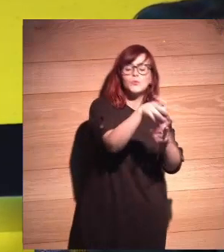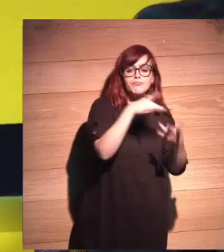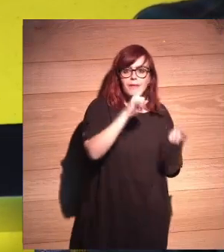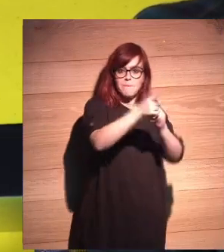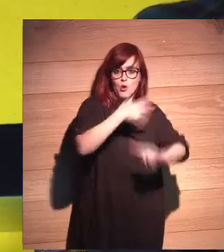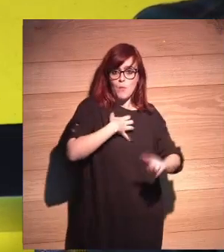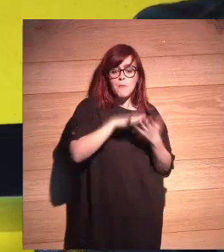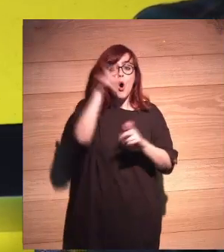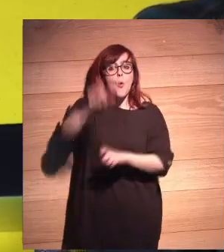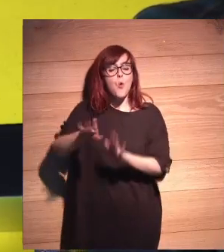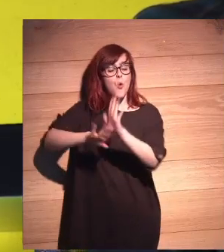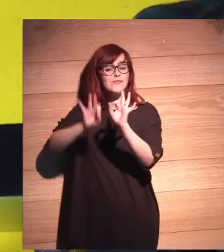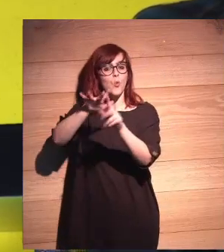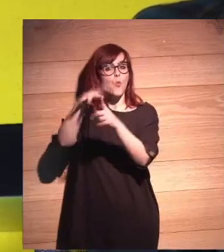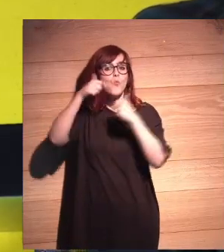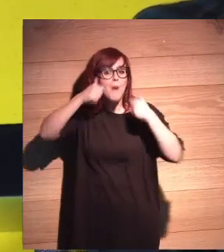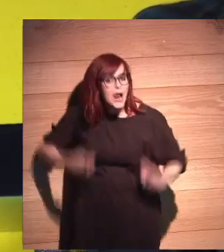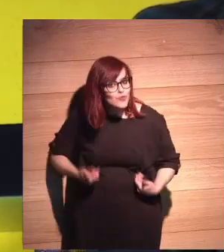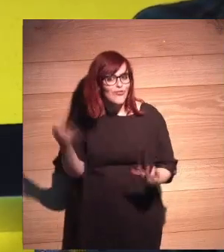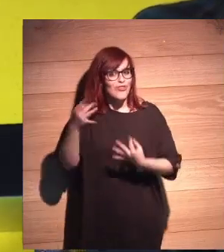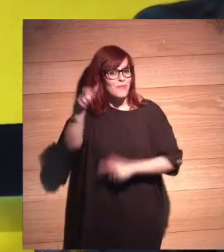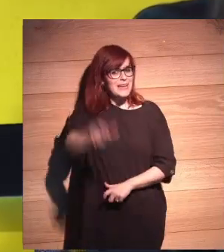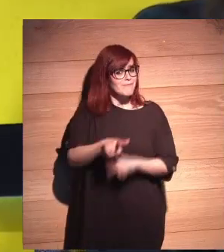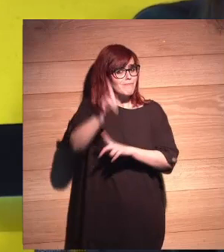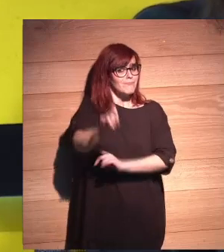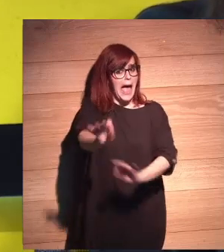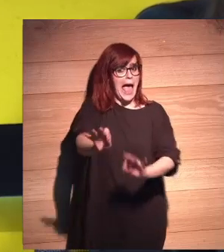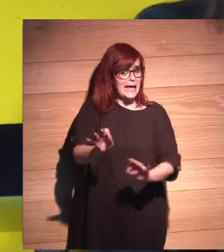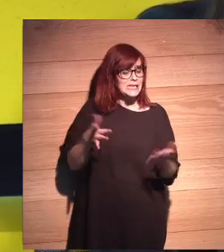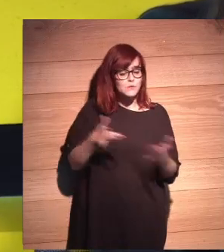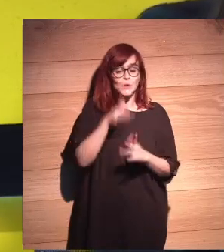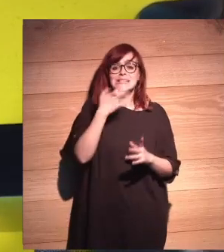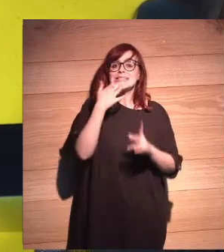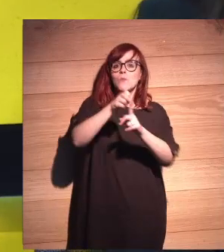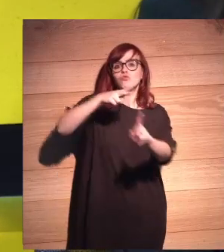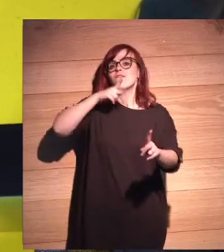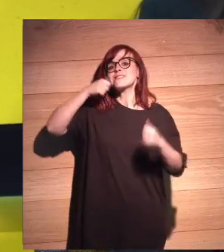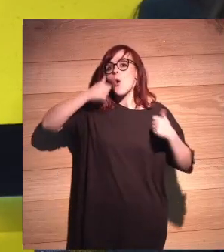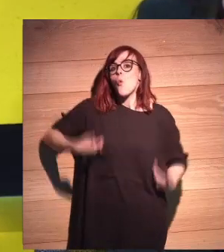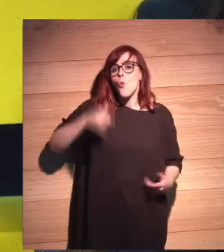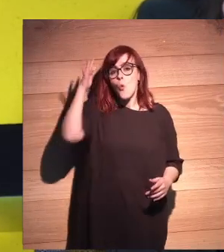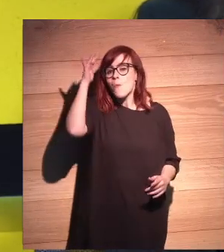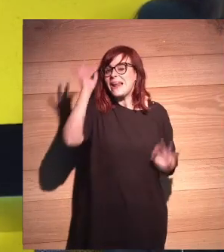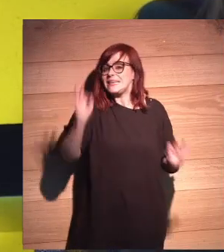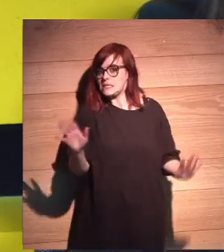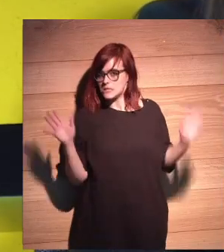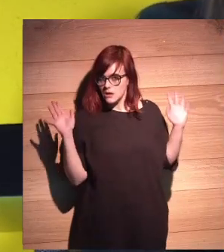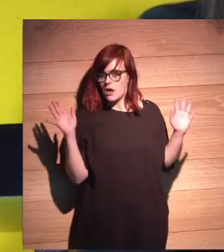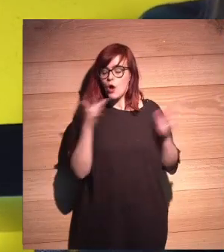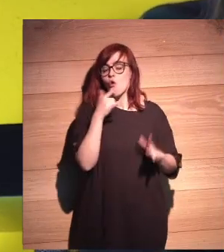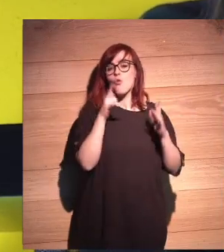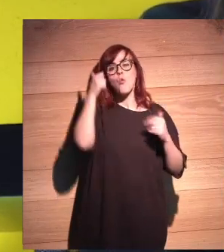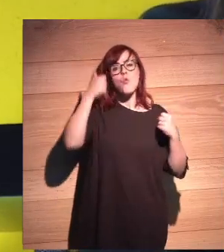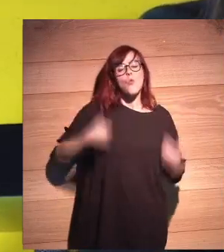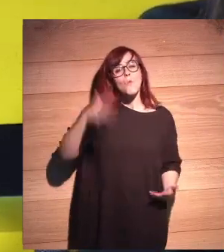que la condición humana siga siendo humana, si estamos en una visión humanista, humanismo avanzado,